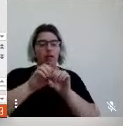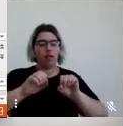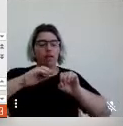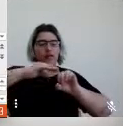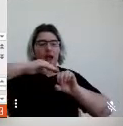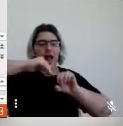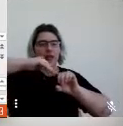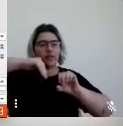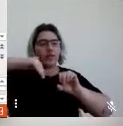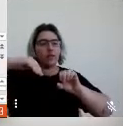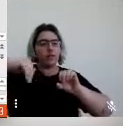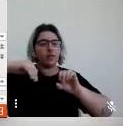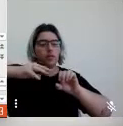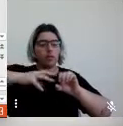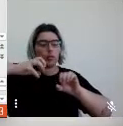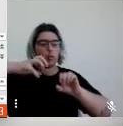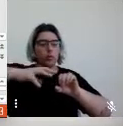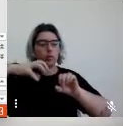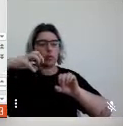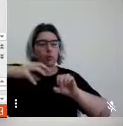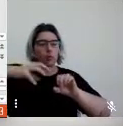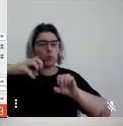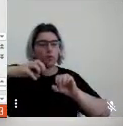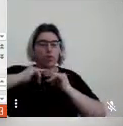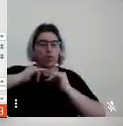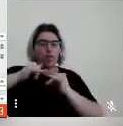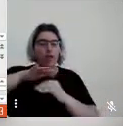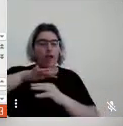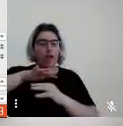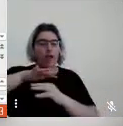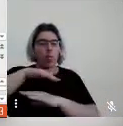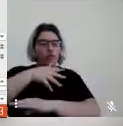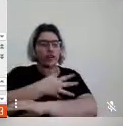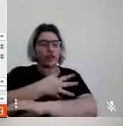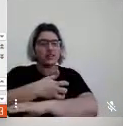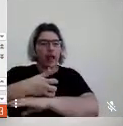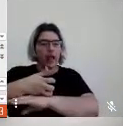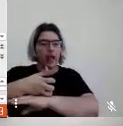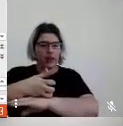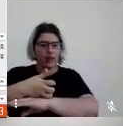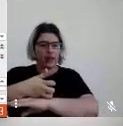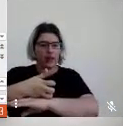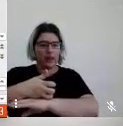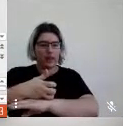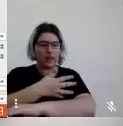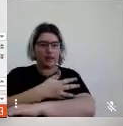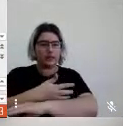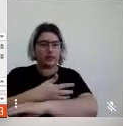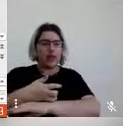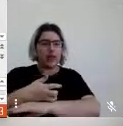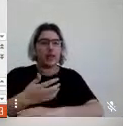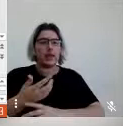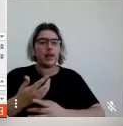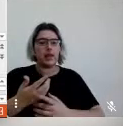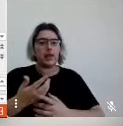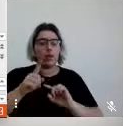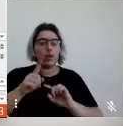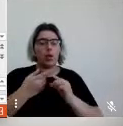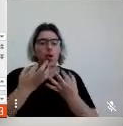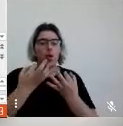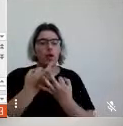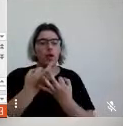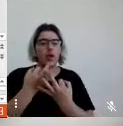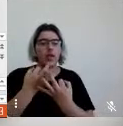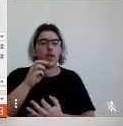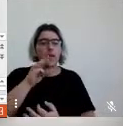absorbidos y iban a ser transportados hacia el torrente sanguíneo. Los siguientes órganos que entran en acción, el páncreas y el